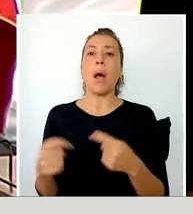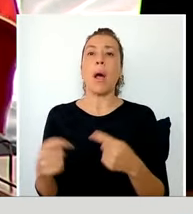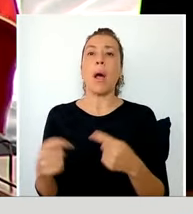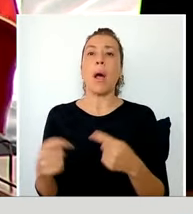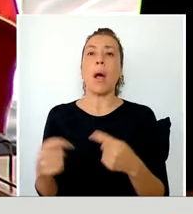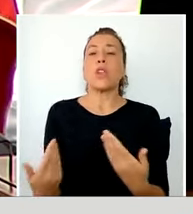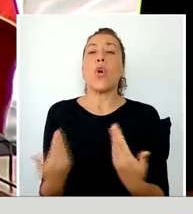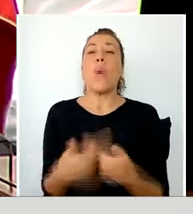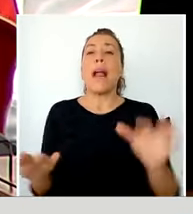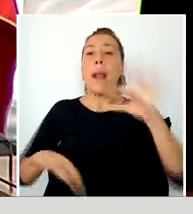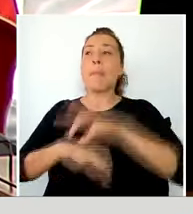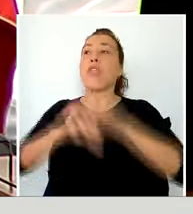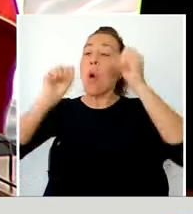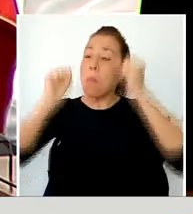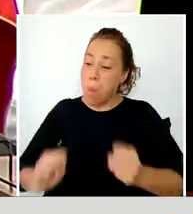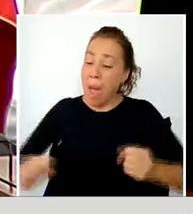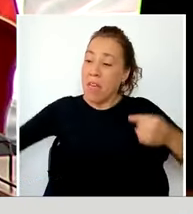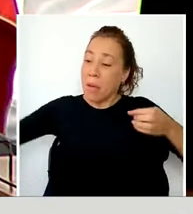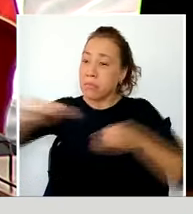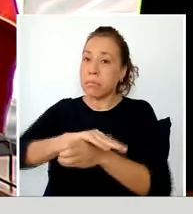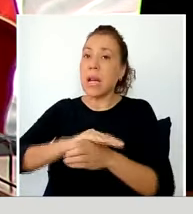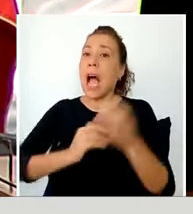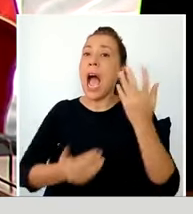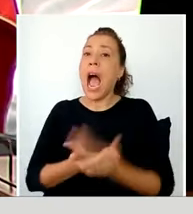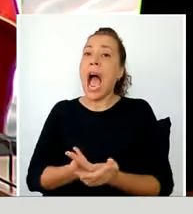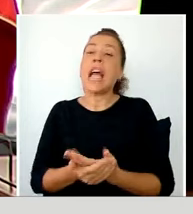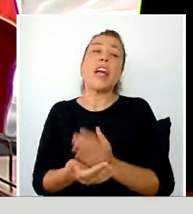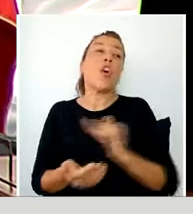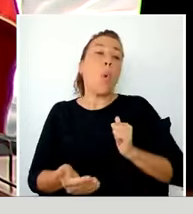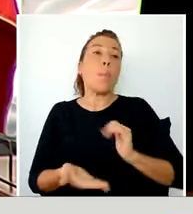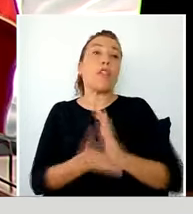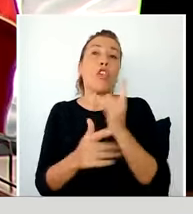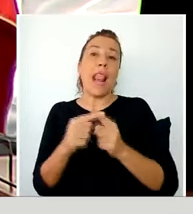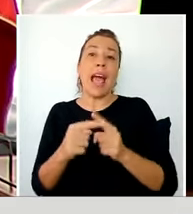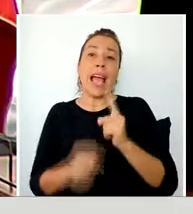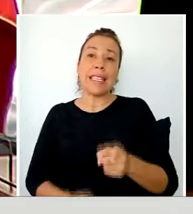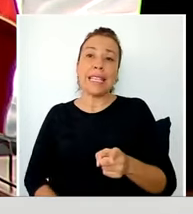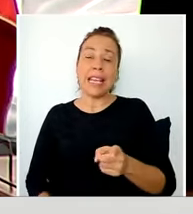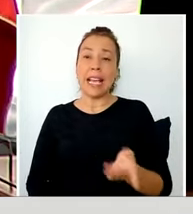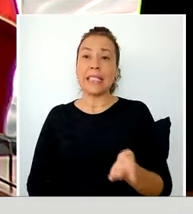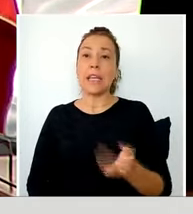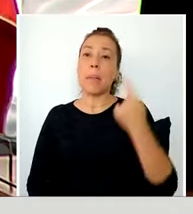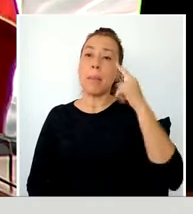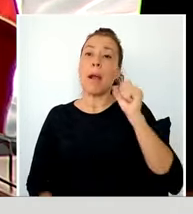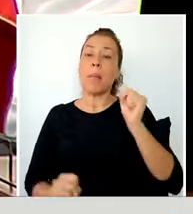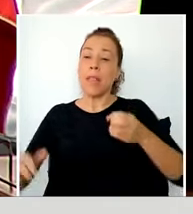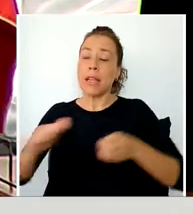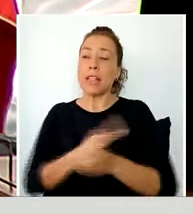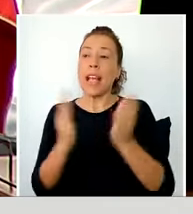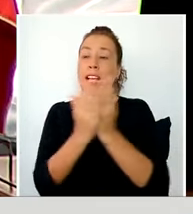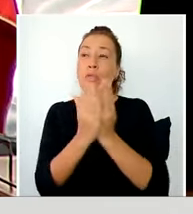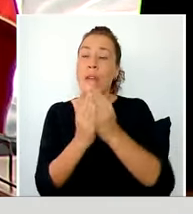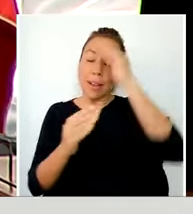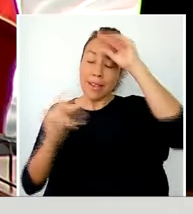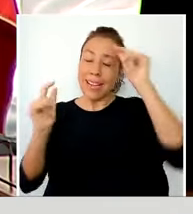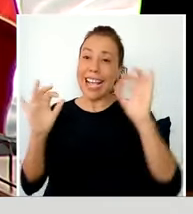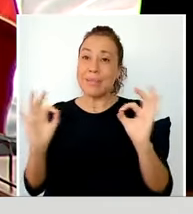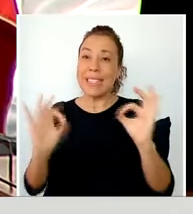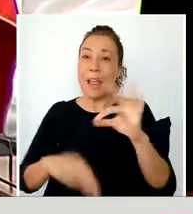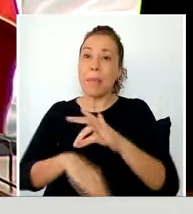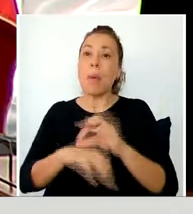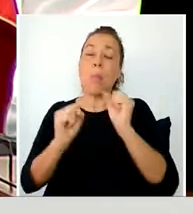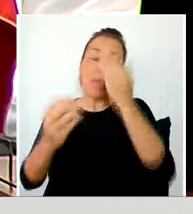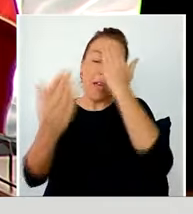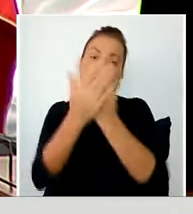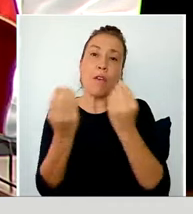médico puede acceder teniendo obviamente los requisitos académicos puedan acceder a Las especialidades pudiésemos enfrentar de buena forma este